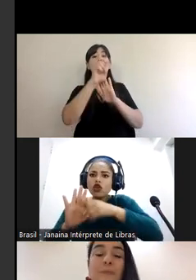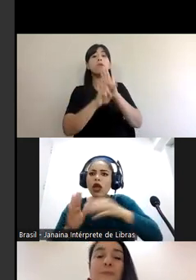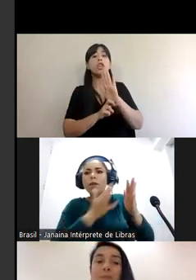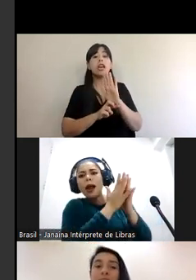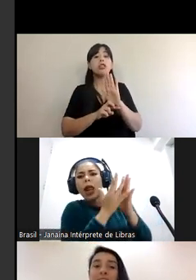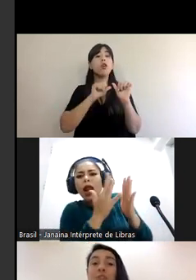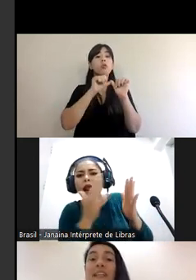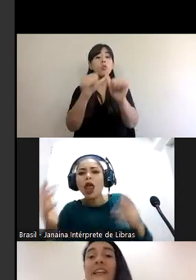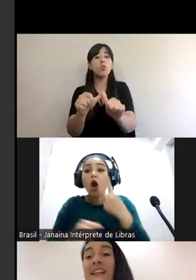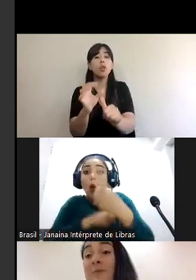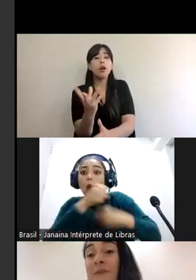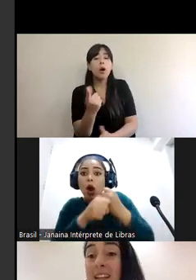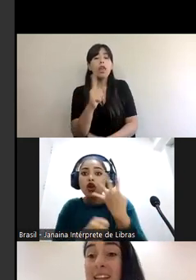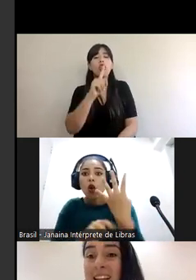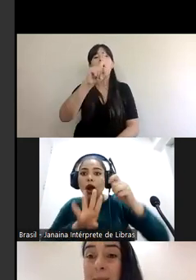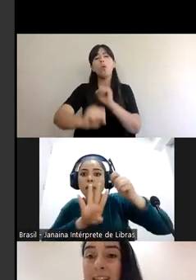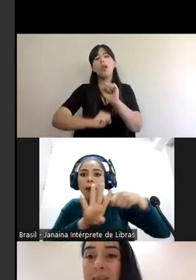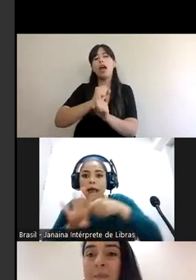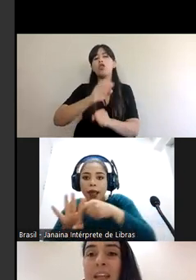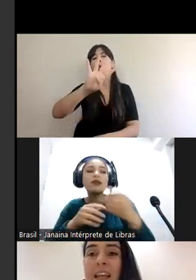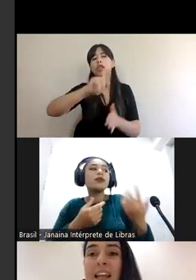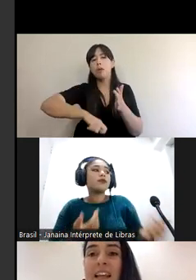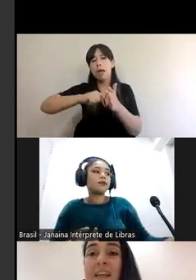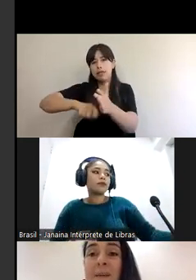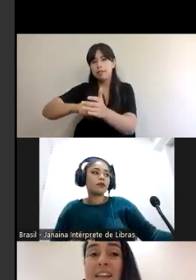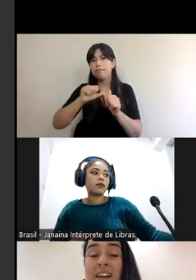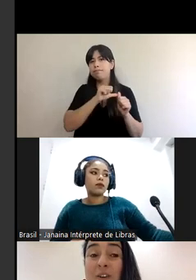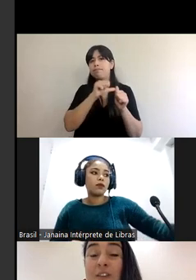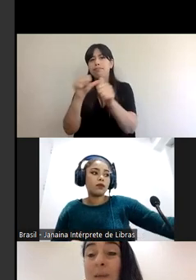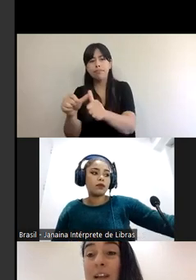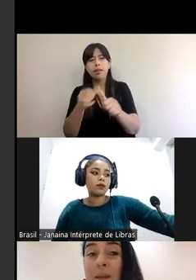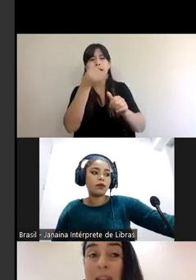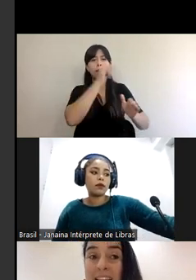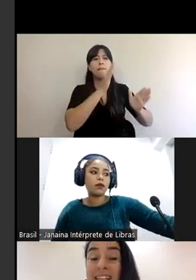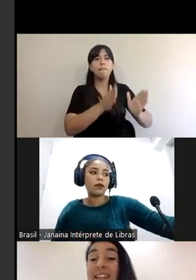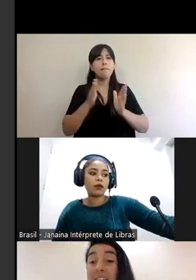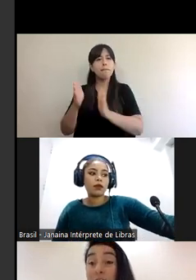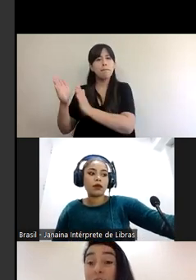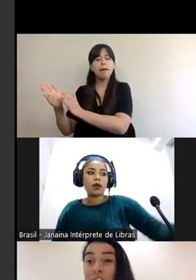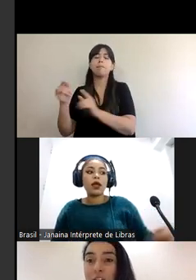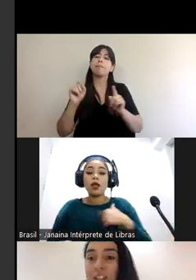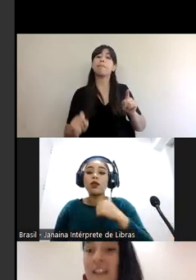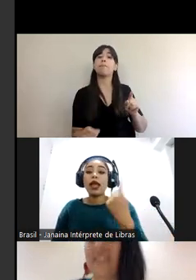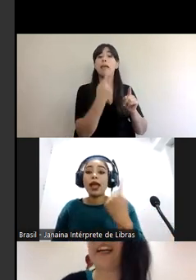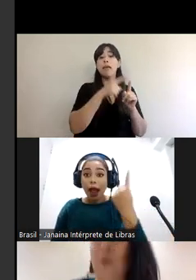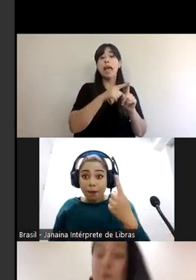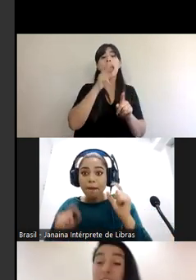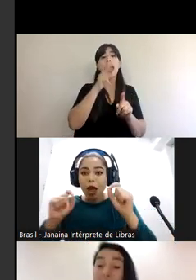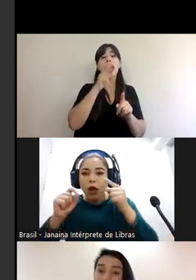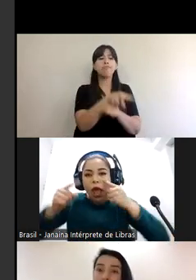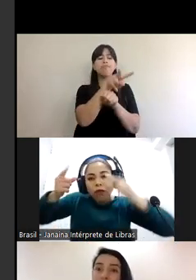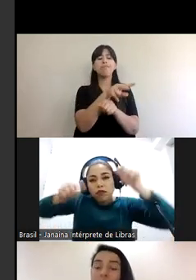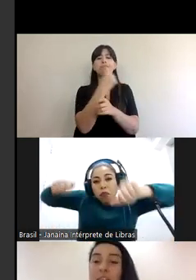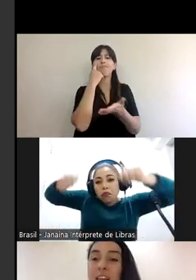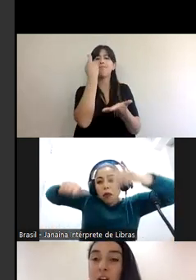4 meses, donde realizamos diferentes etapas. En las etapas de trabajo encontramos la primera, que es el diagnóstico, donde trabajamos con un